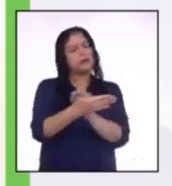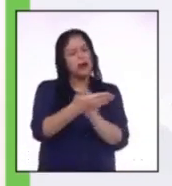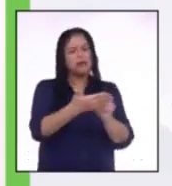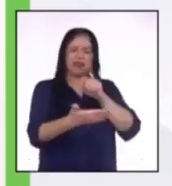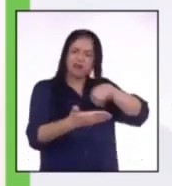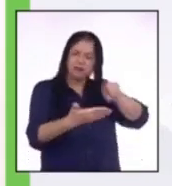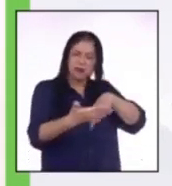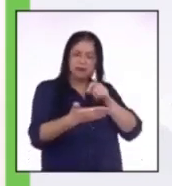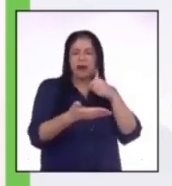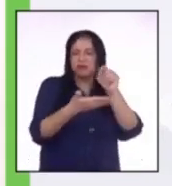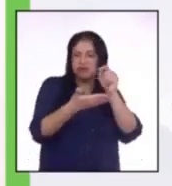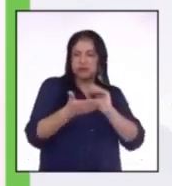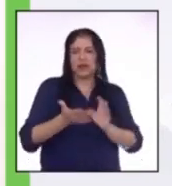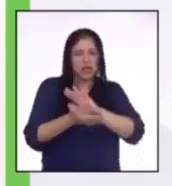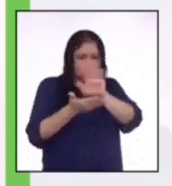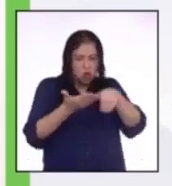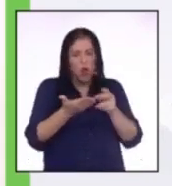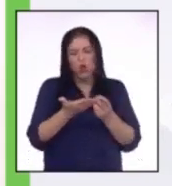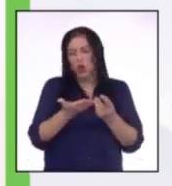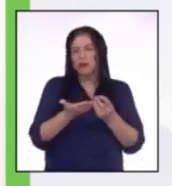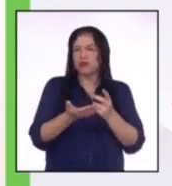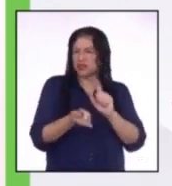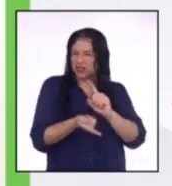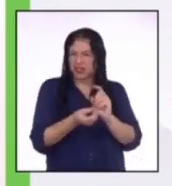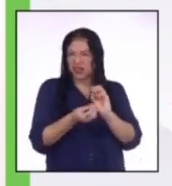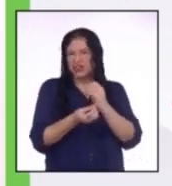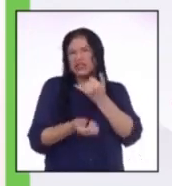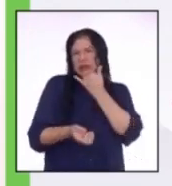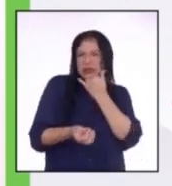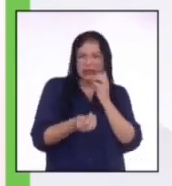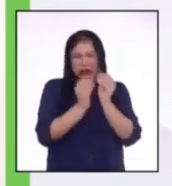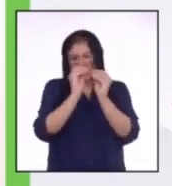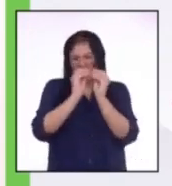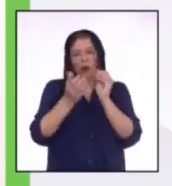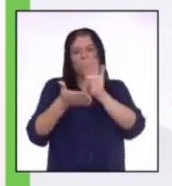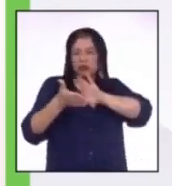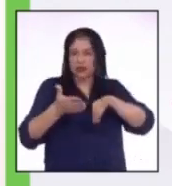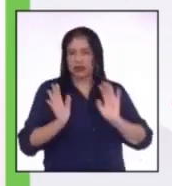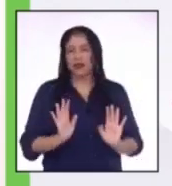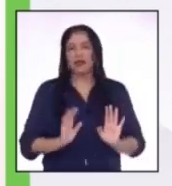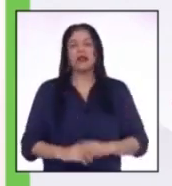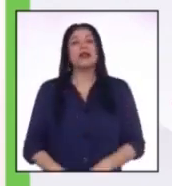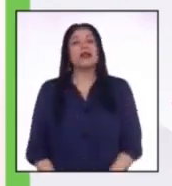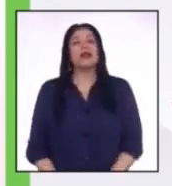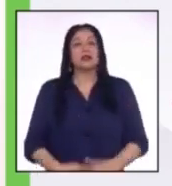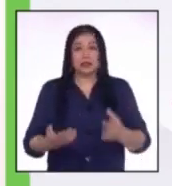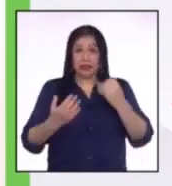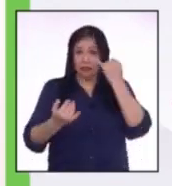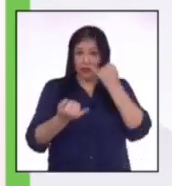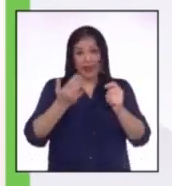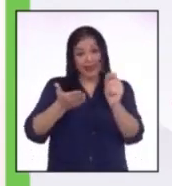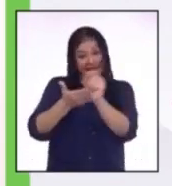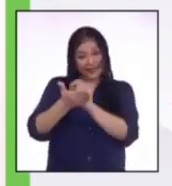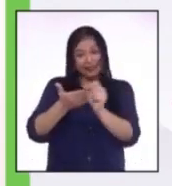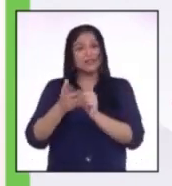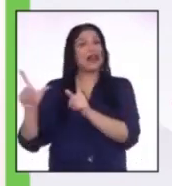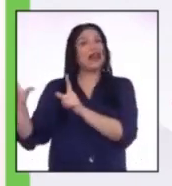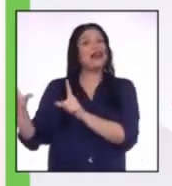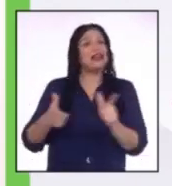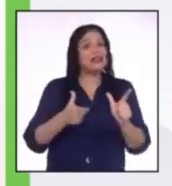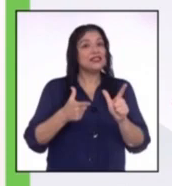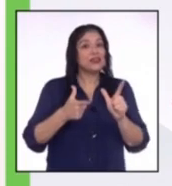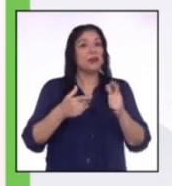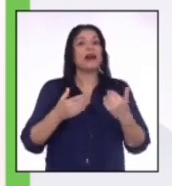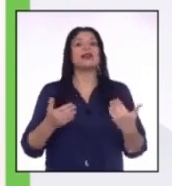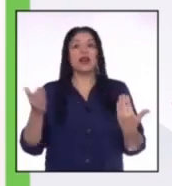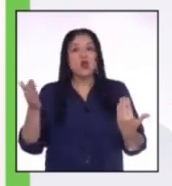hemos corregido todas esas cosas que nos parecieron pertinentes así que el texto está listo para